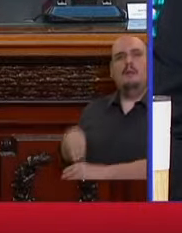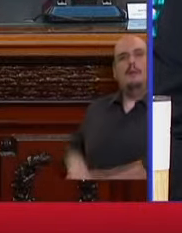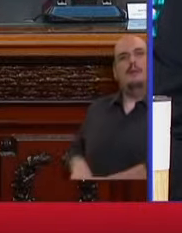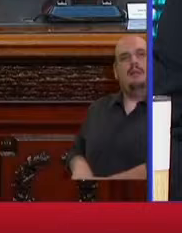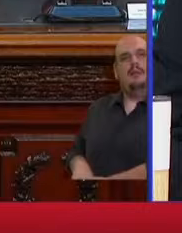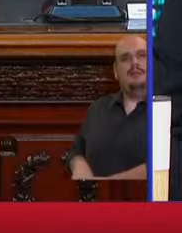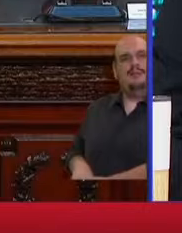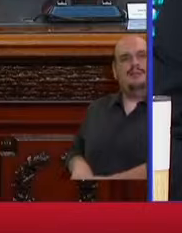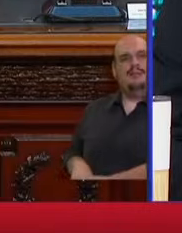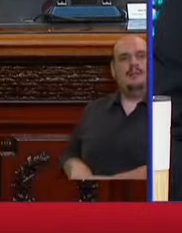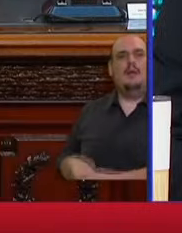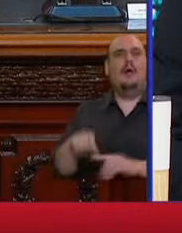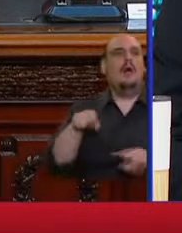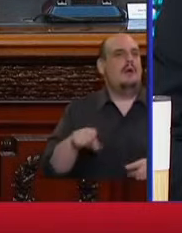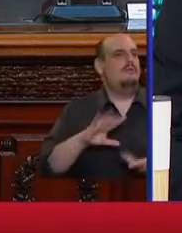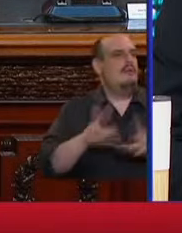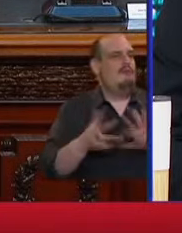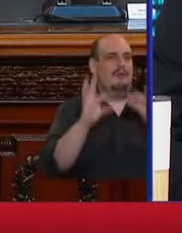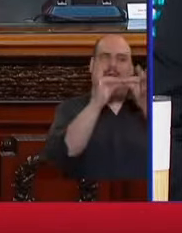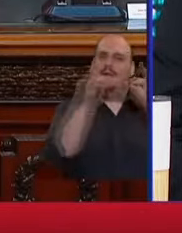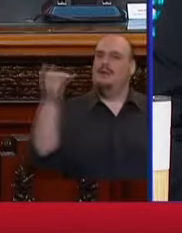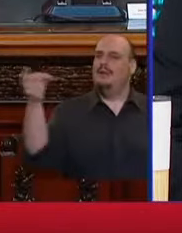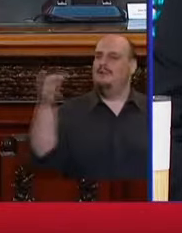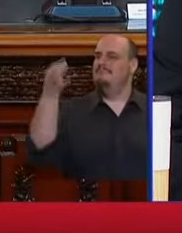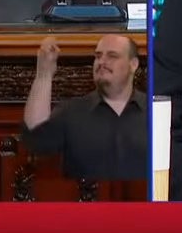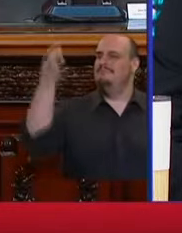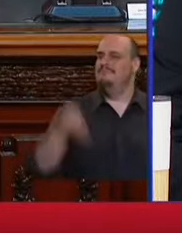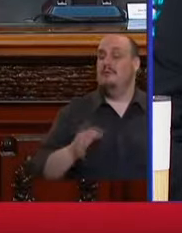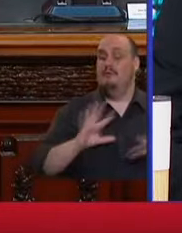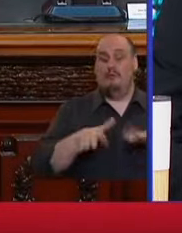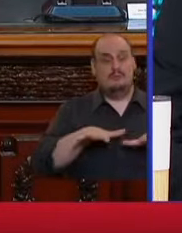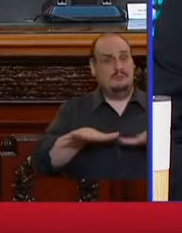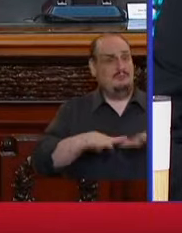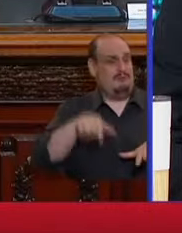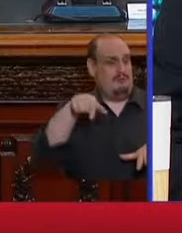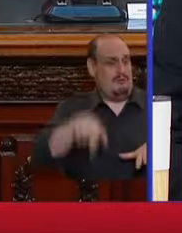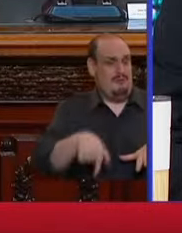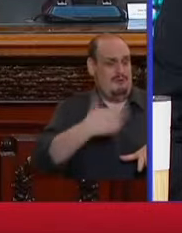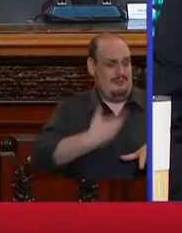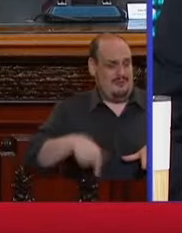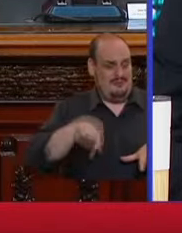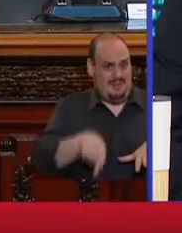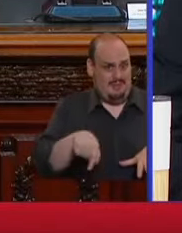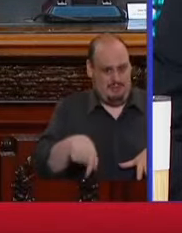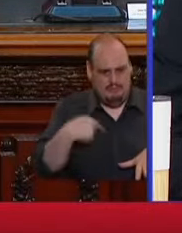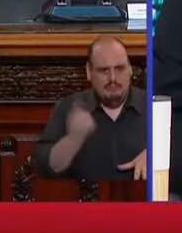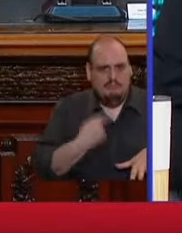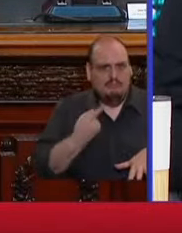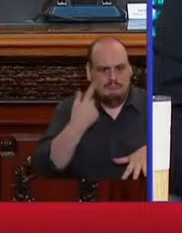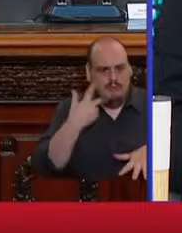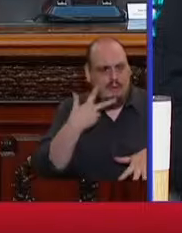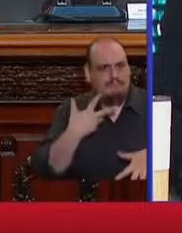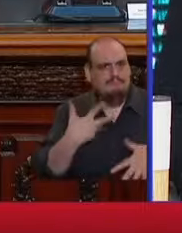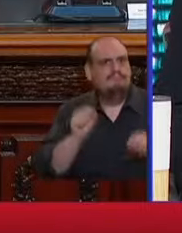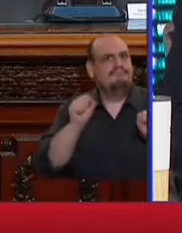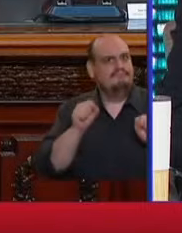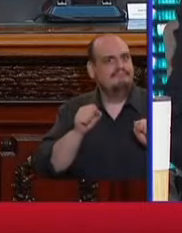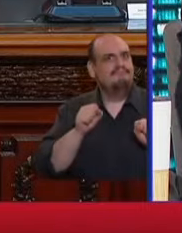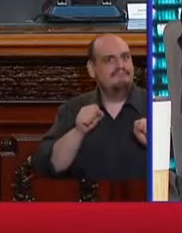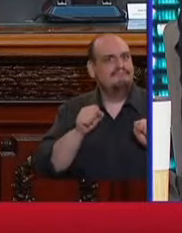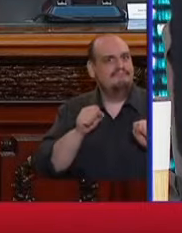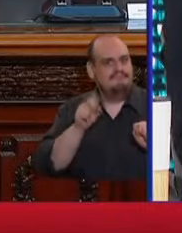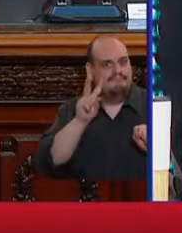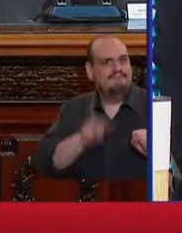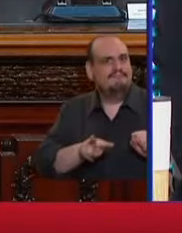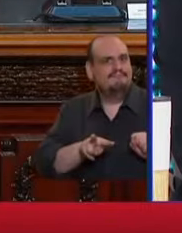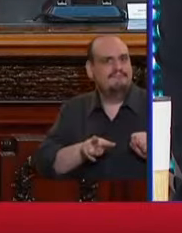resultó ganador Milei. ¿Cuál va a ser ahora el futuro de Juntos por el Cambio? ¿Cuál va a ser para usted el futuro, sobre todo con lo que se está realineando